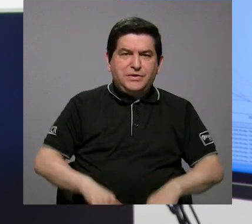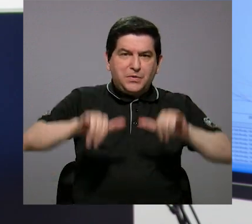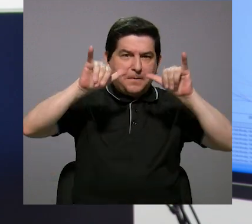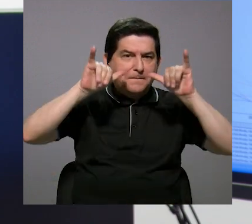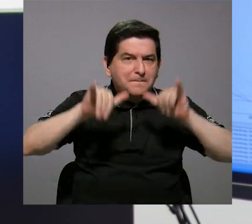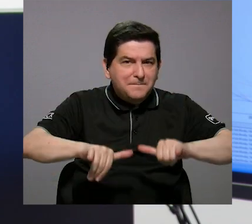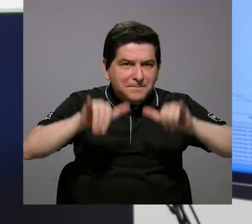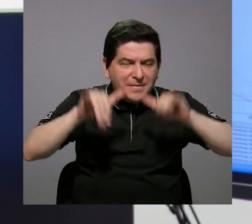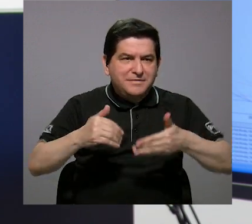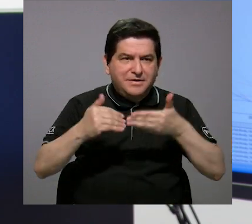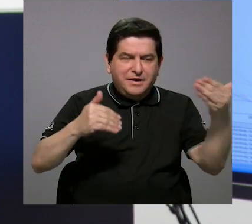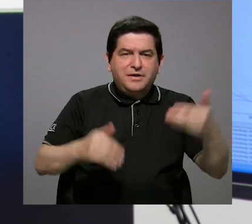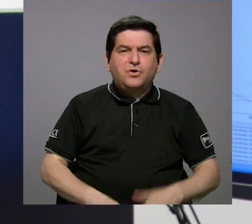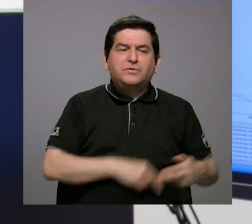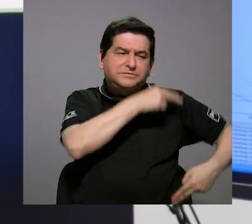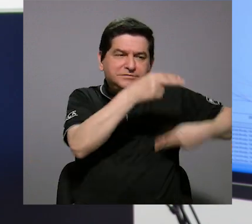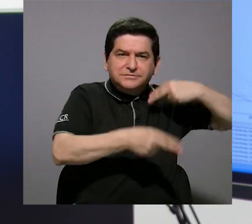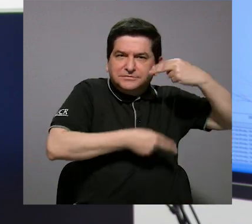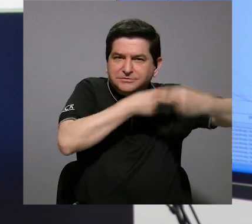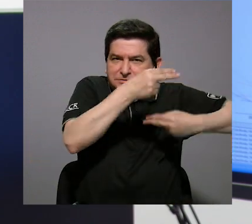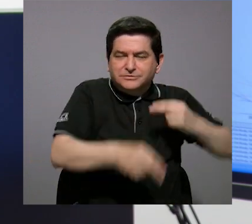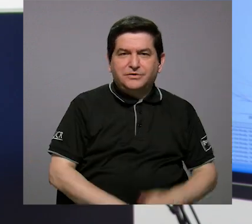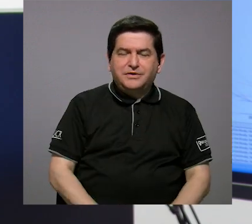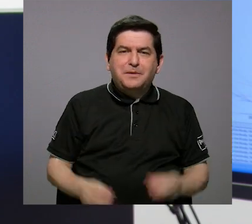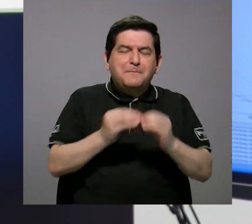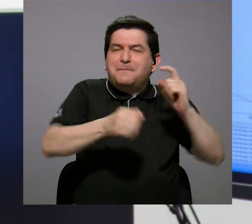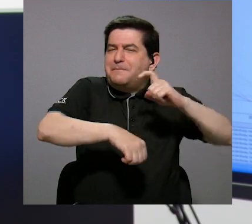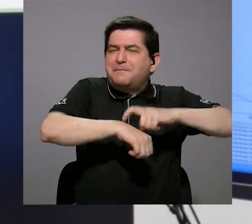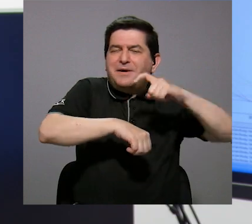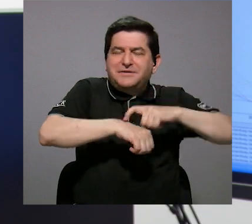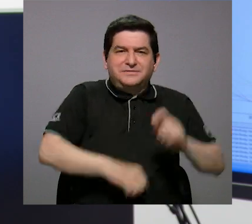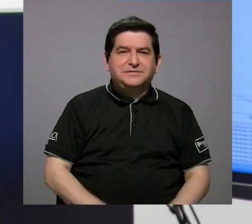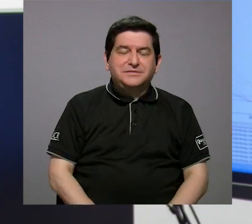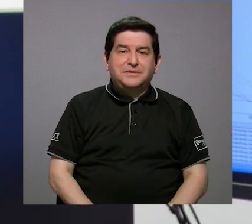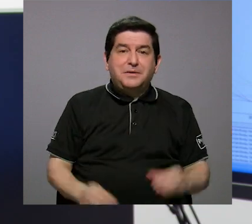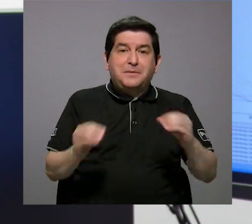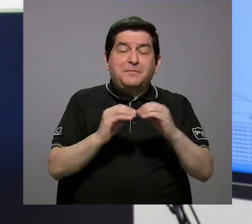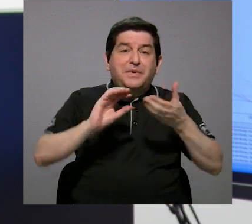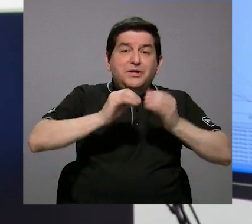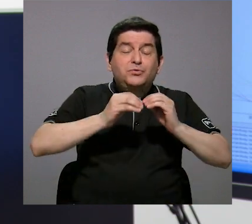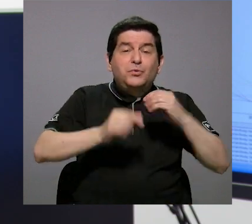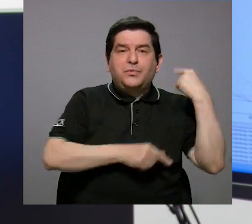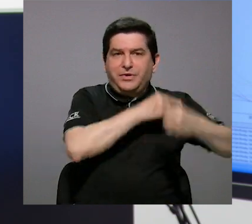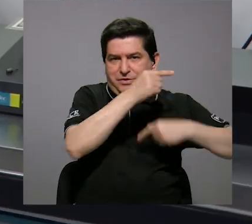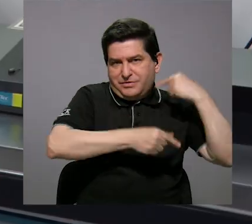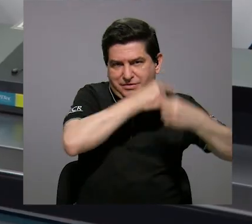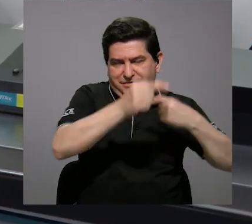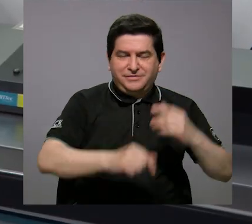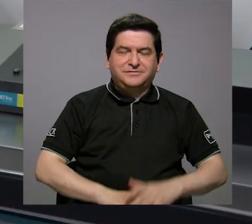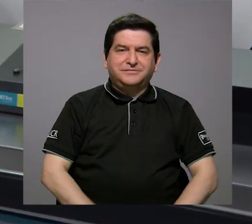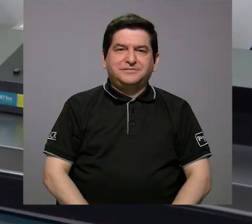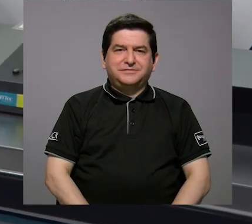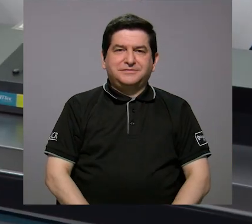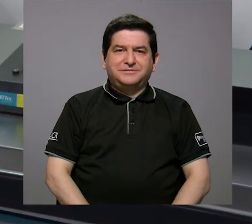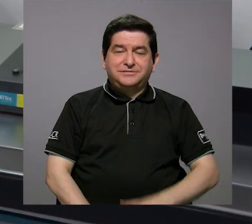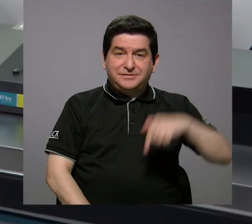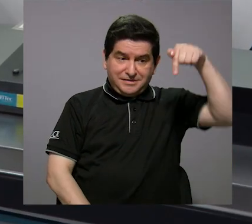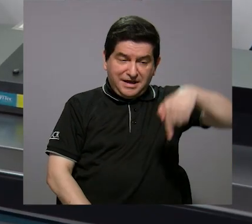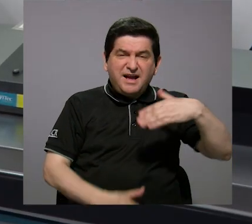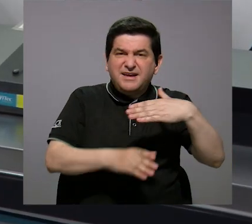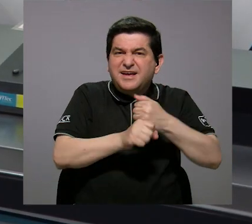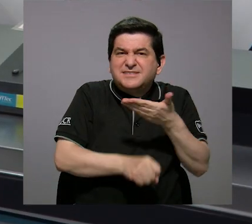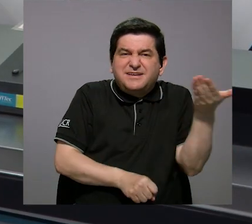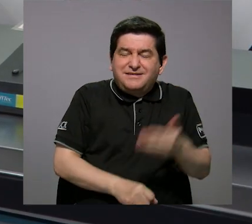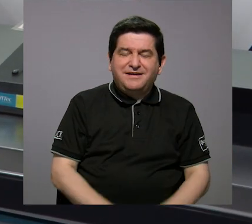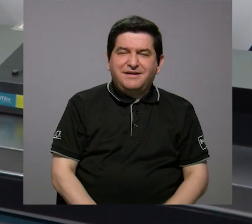es preservar los objetos patrimoniales la mayor cantidad de tiempo para la mayor cantidad de generaciones. Entonces, lo que hacemos aquí